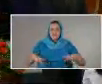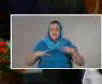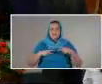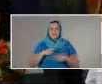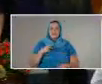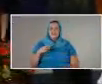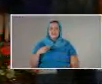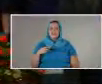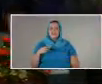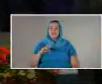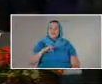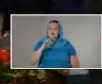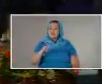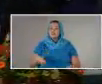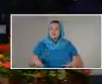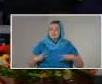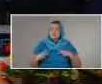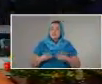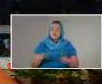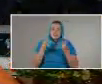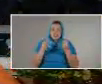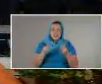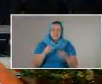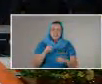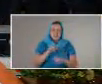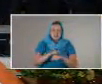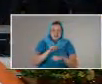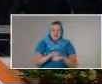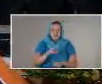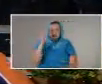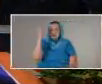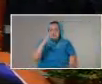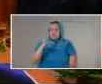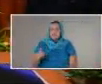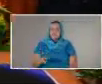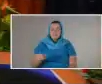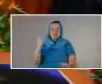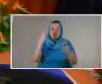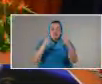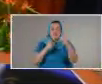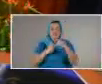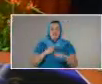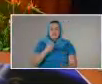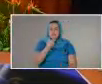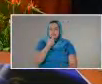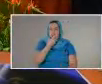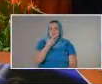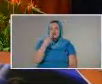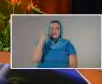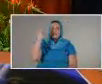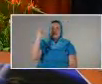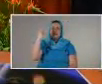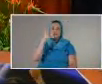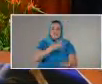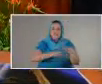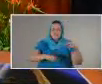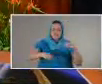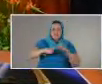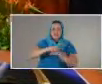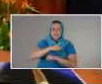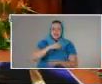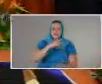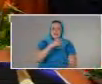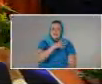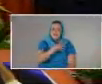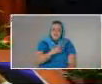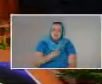duro que nunca más voy a volver a sonreír. Dios te dice, Dios te cambia el lamento en baile.